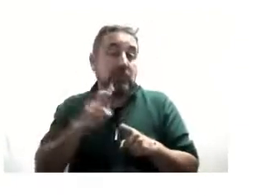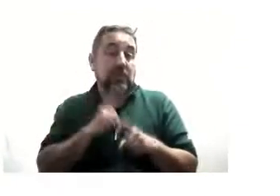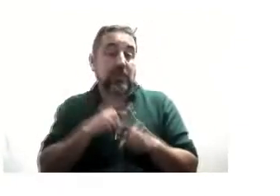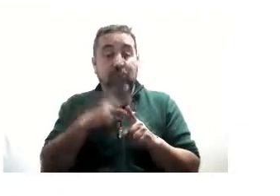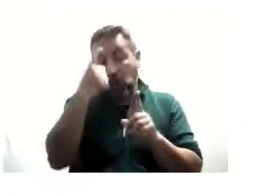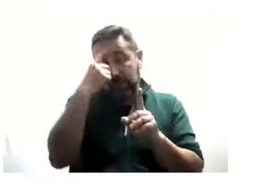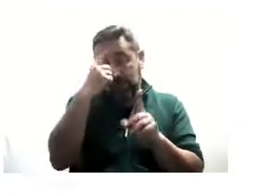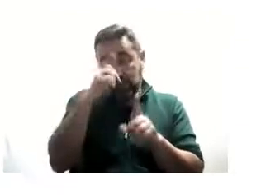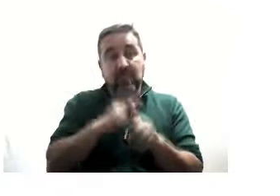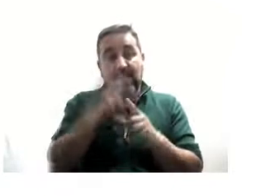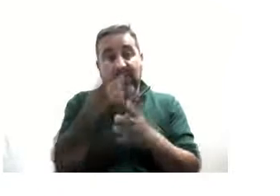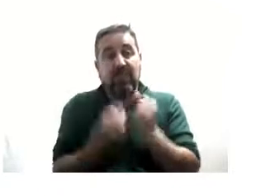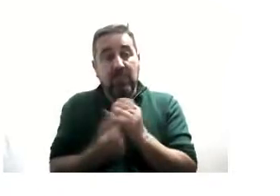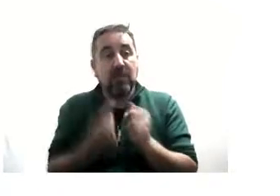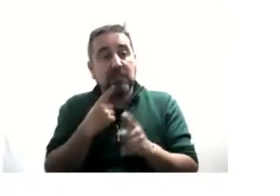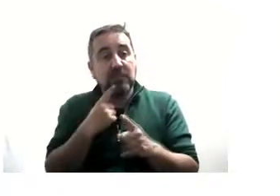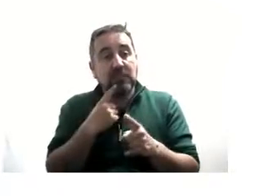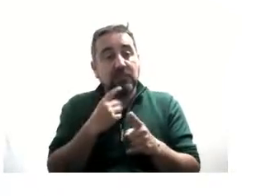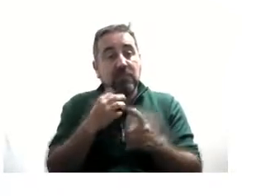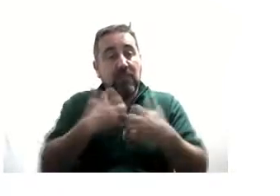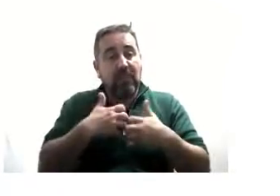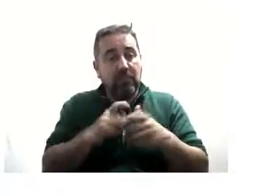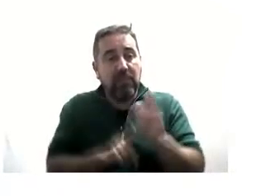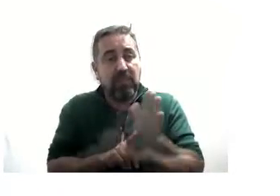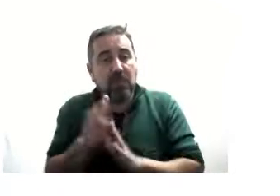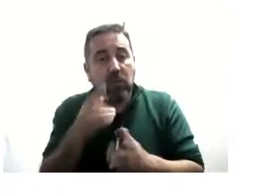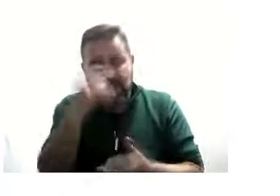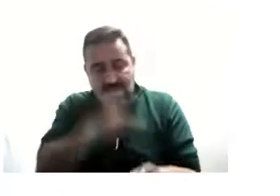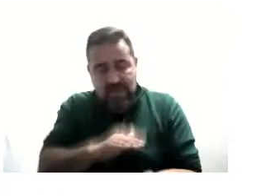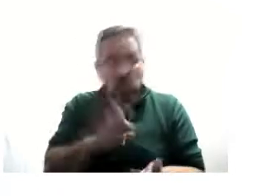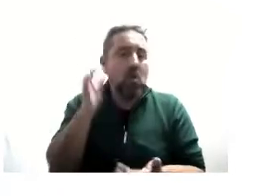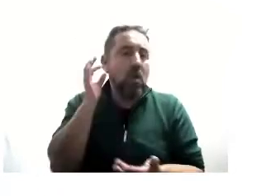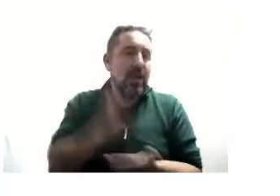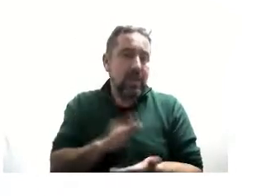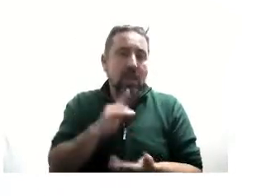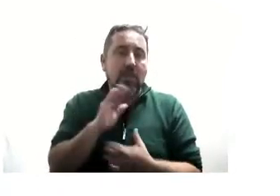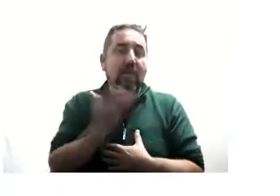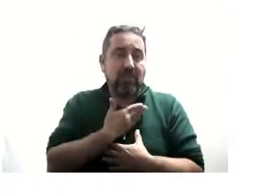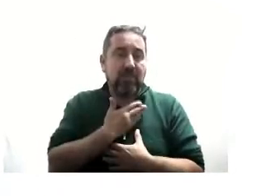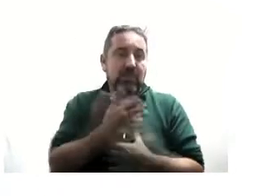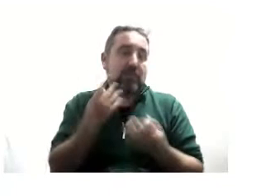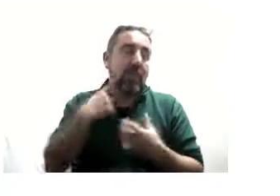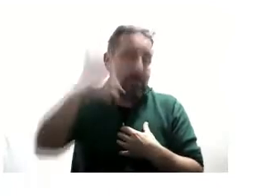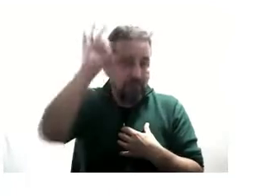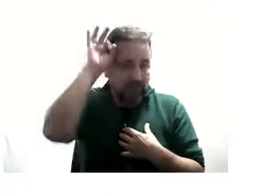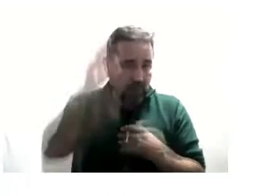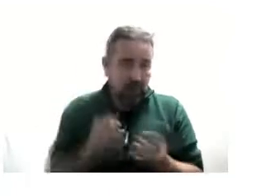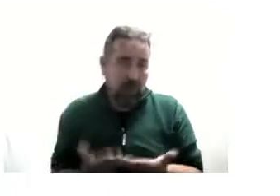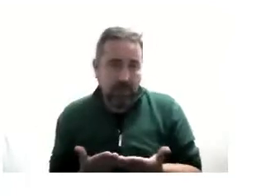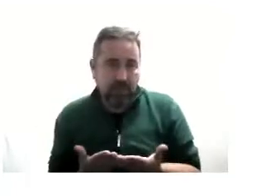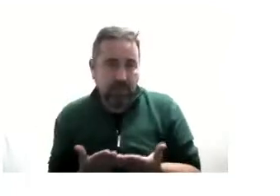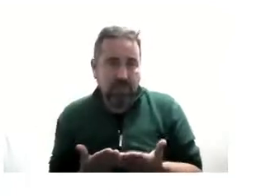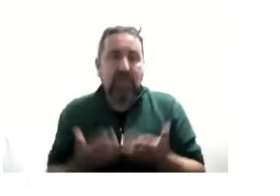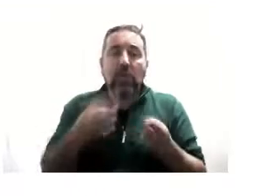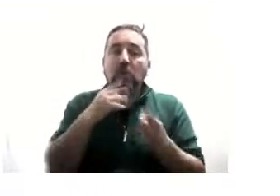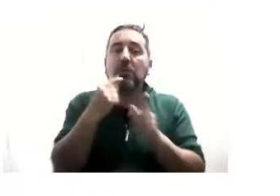cognitivo va a tener un impacto directo sobre el desarrollo del niño o la niña o del adulto con el implante coclear, ¿no? Quizás estos son los